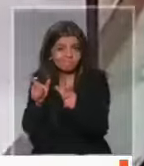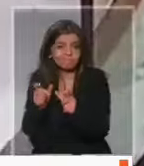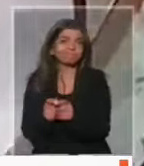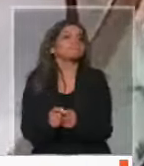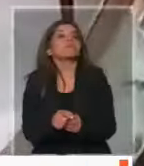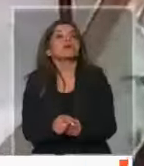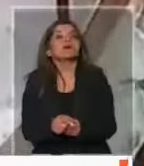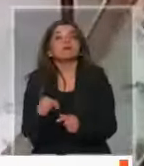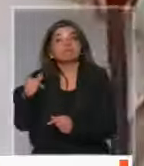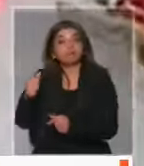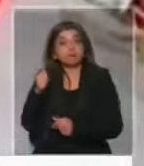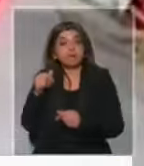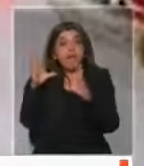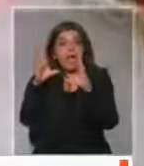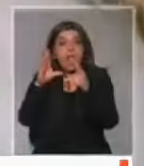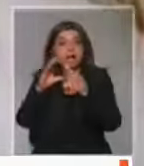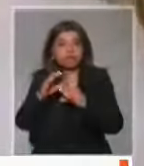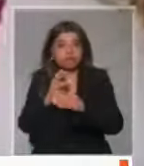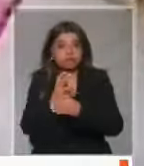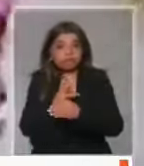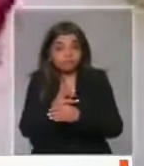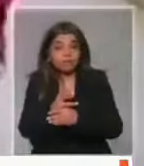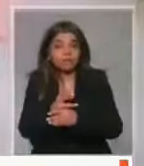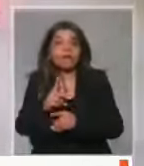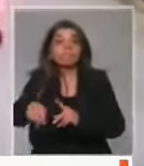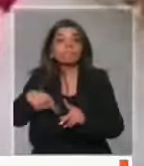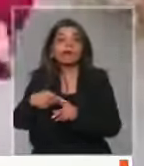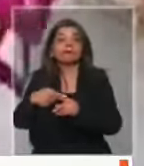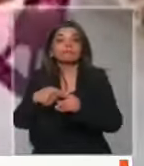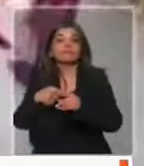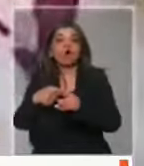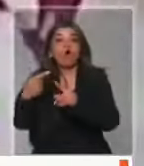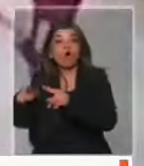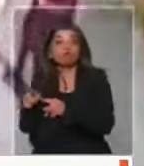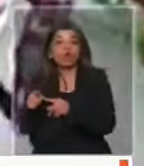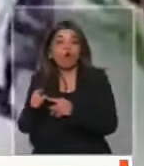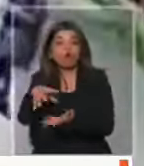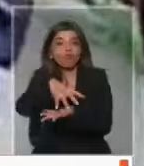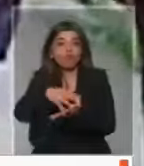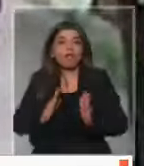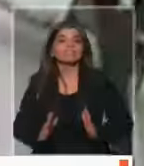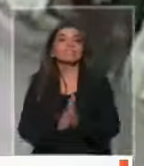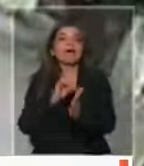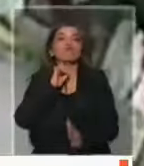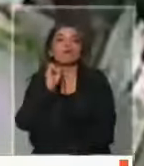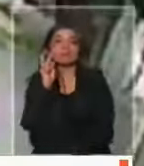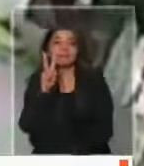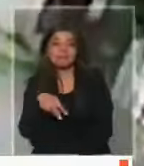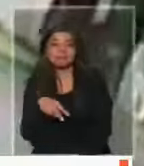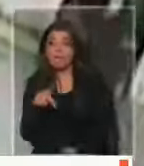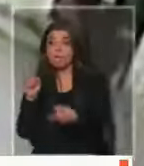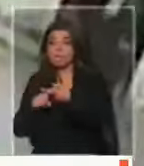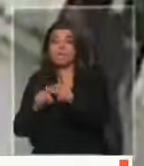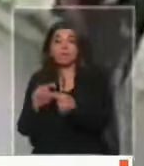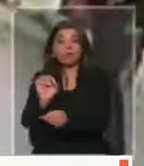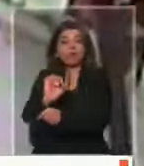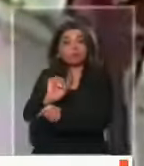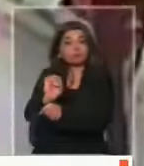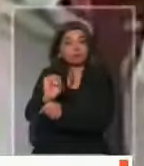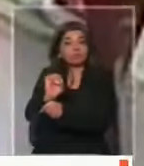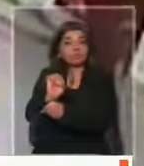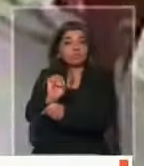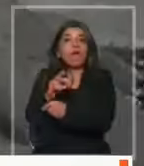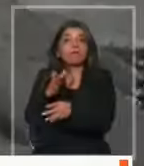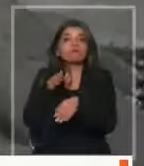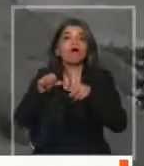Una noche que además de un turbazo, también supo de un portonazo en San Joaquín. Un matrimonio que llegaba en su camioneta después de hacer el pedido del mes